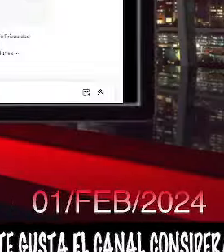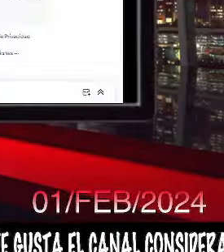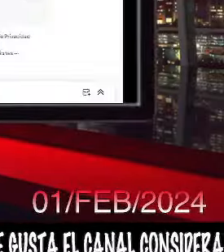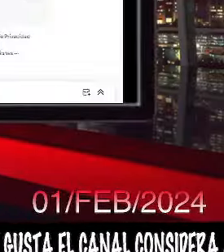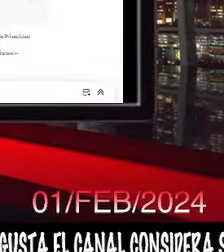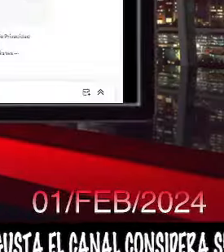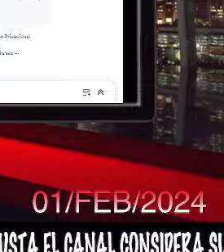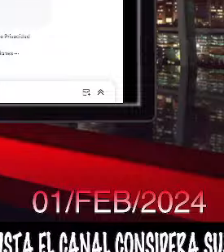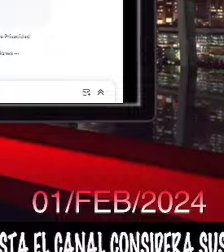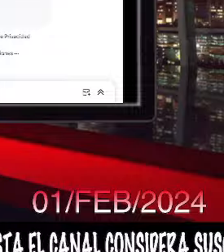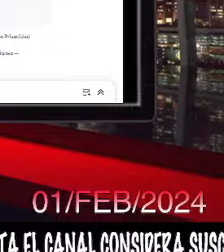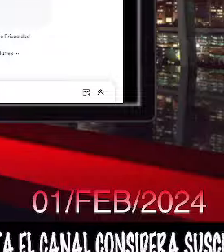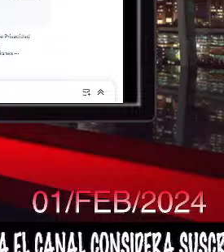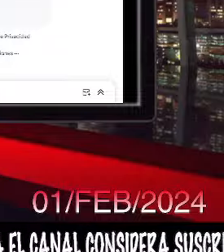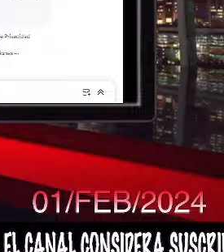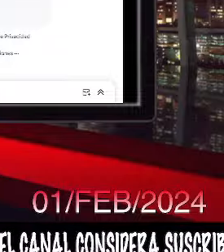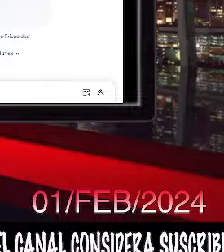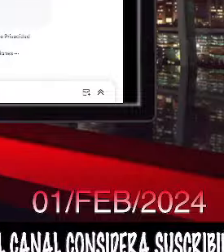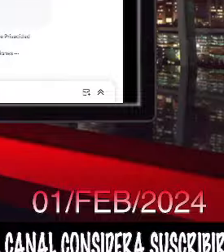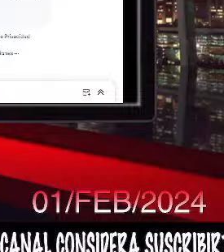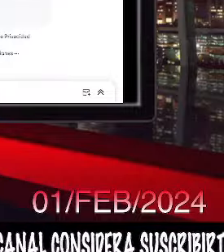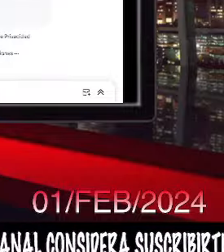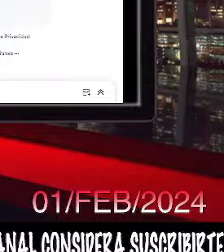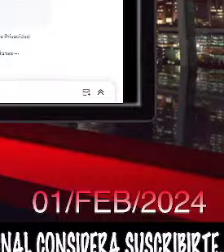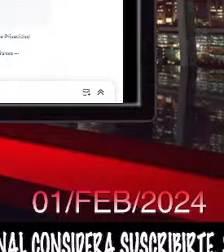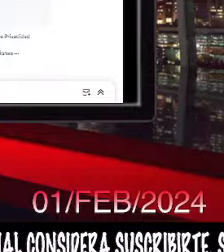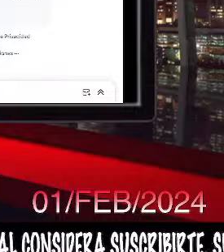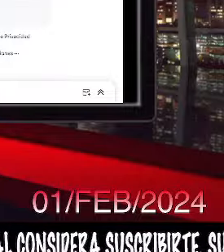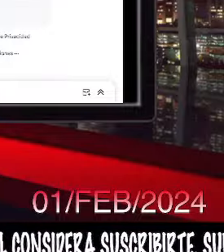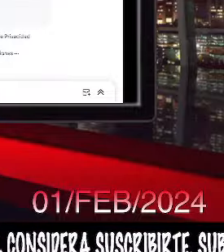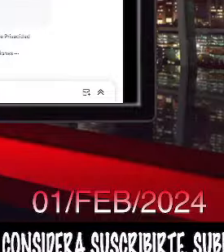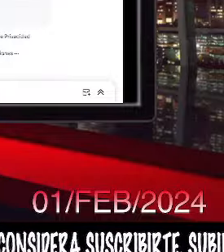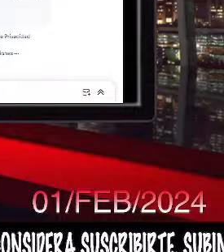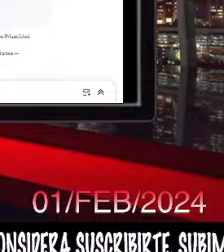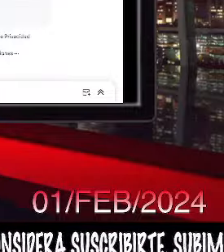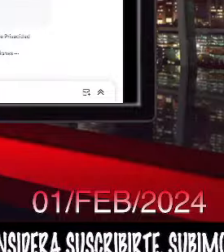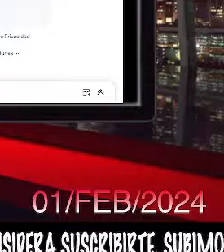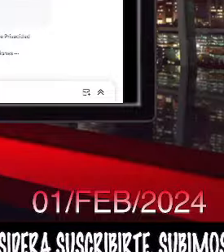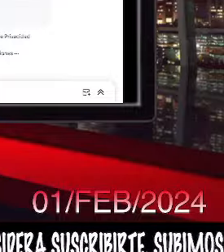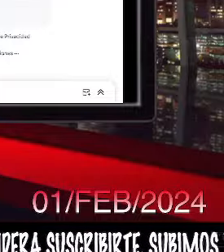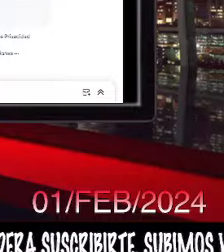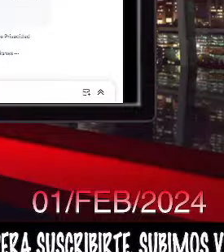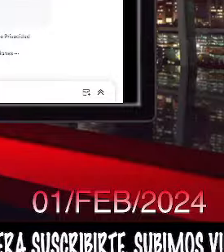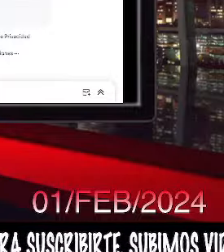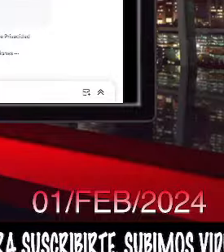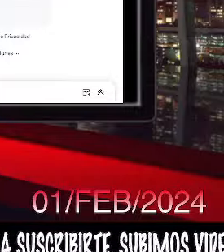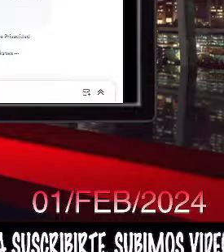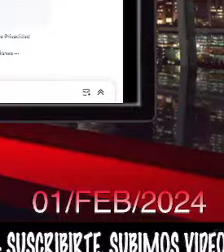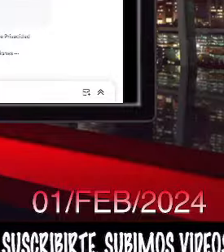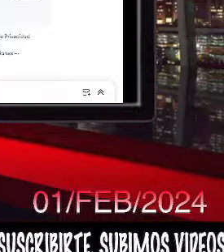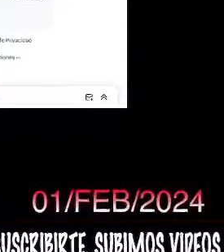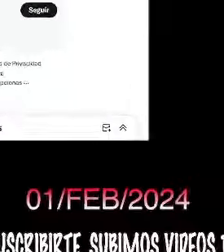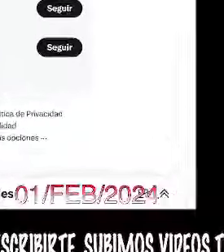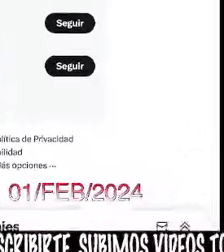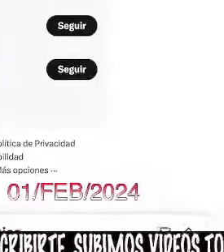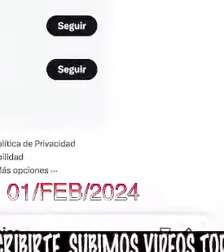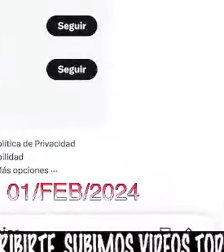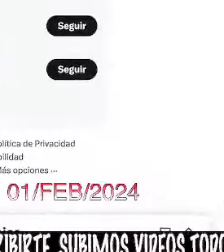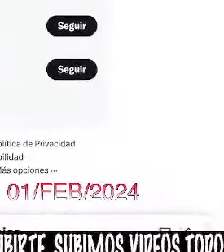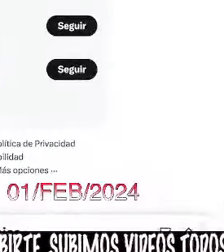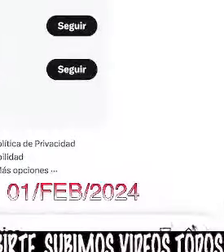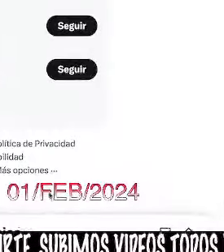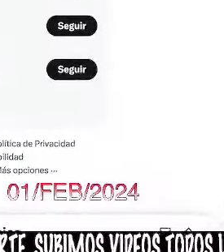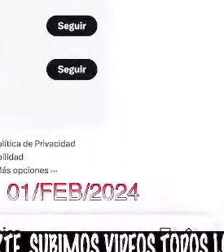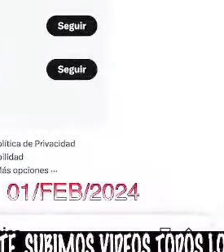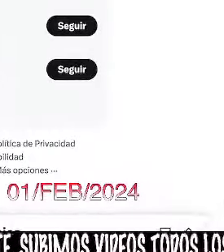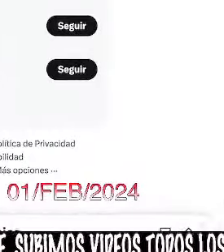estado presentes en muchas luchas. Yo me acuerdo cuando fuimos a la Cámara de Diputados a defender la reforma eléctrica, justamente, ahí andaban